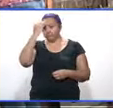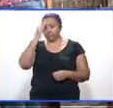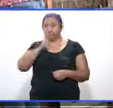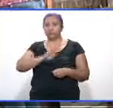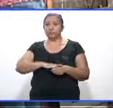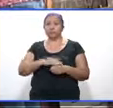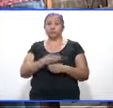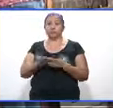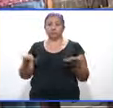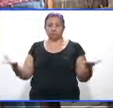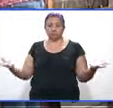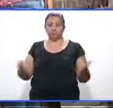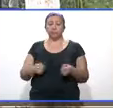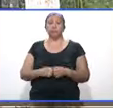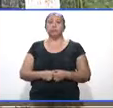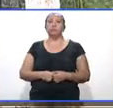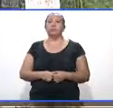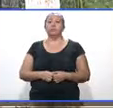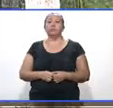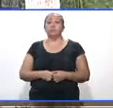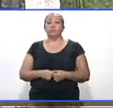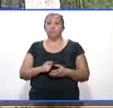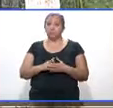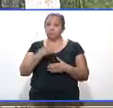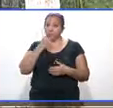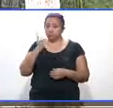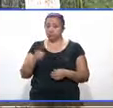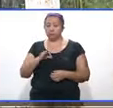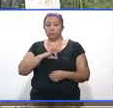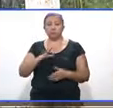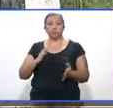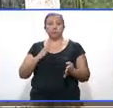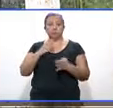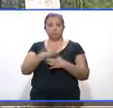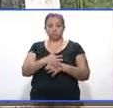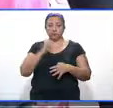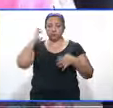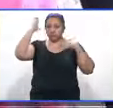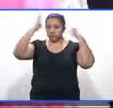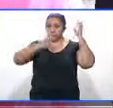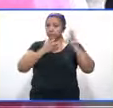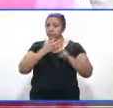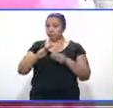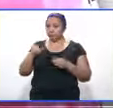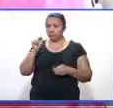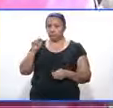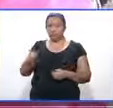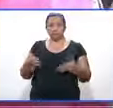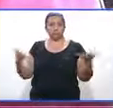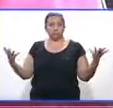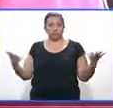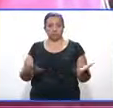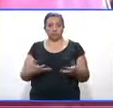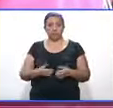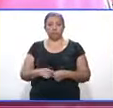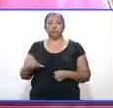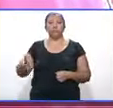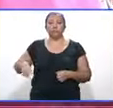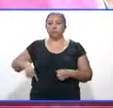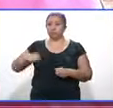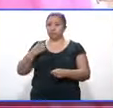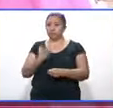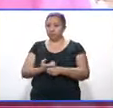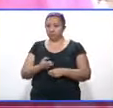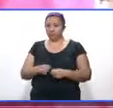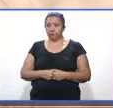de la variedad de las opciones de financiamiento que las que pueden acceder en la Expo Mundo PYME que organiza el Gobierno del